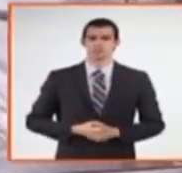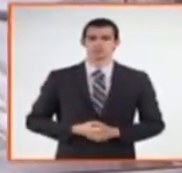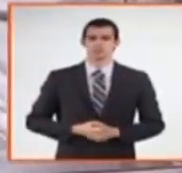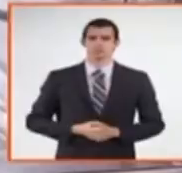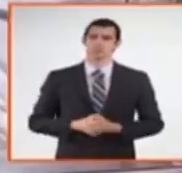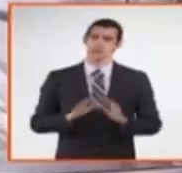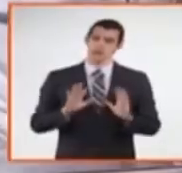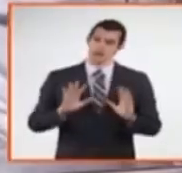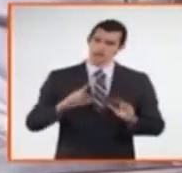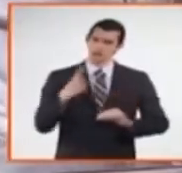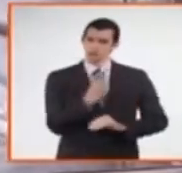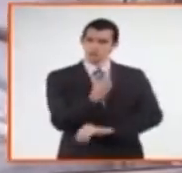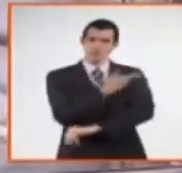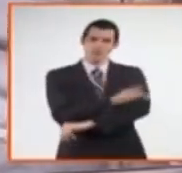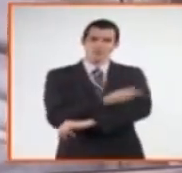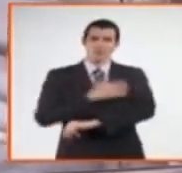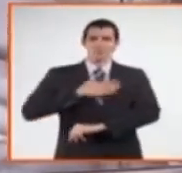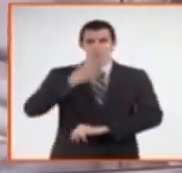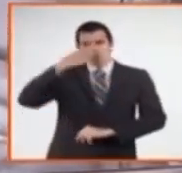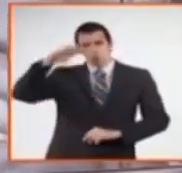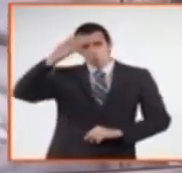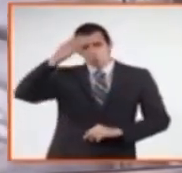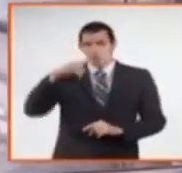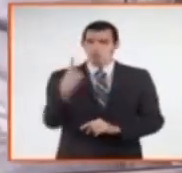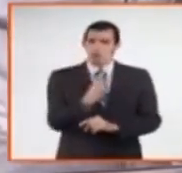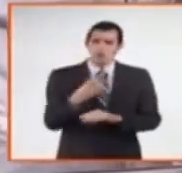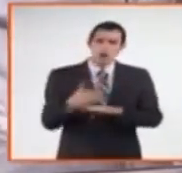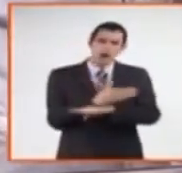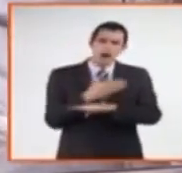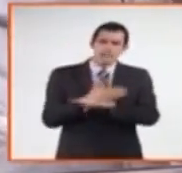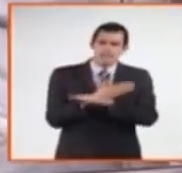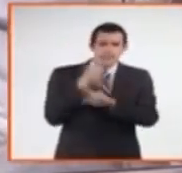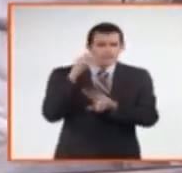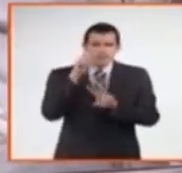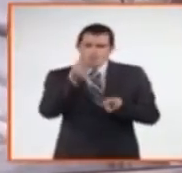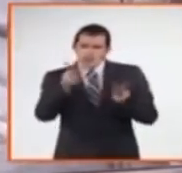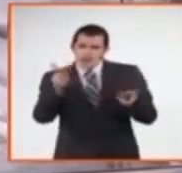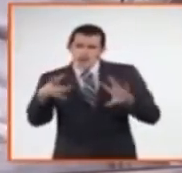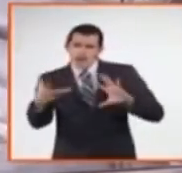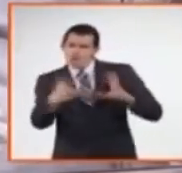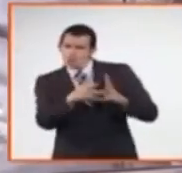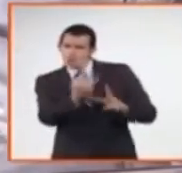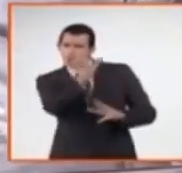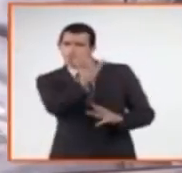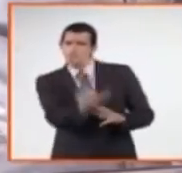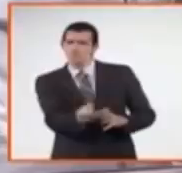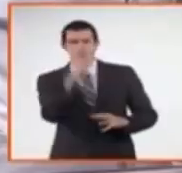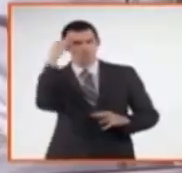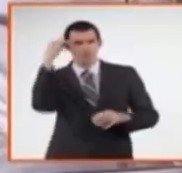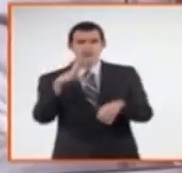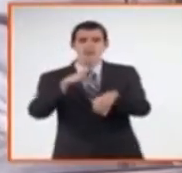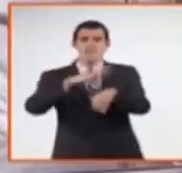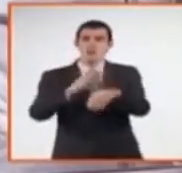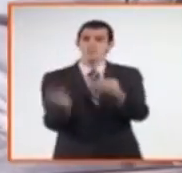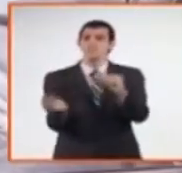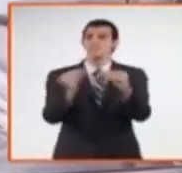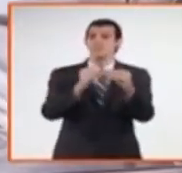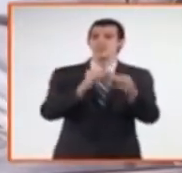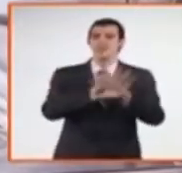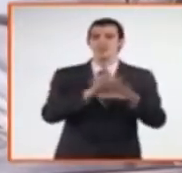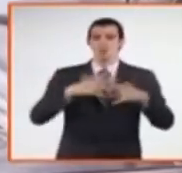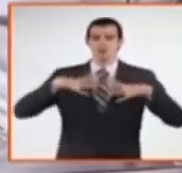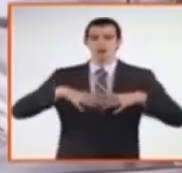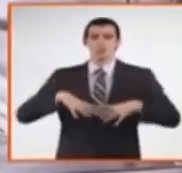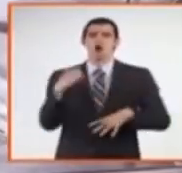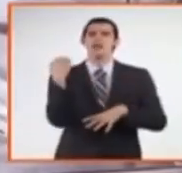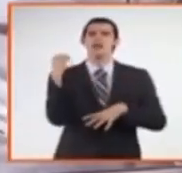alcanzan las personas que tienen la enfermedad que venga el virus por lo tanto desarrolla pero entonces ese grupo de personas que desarrollan